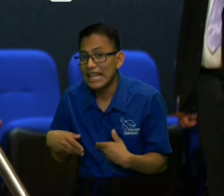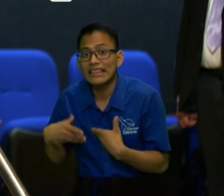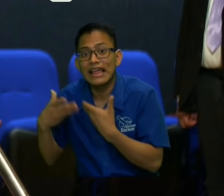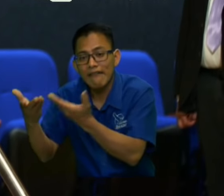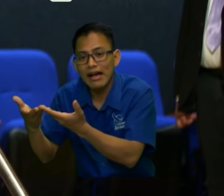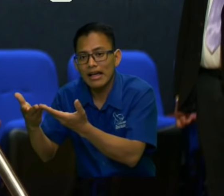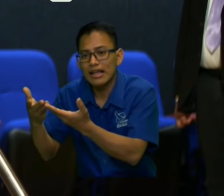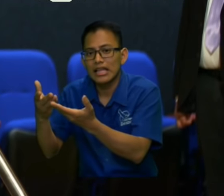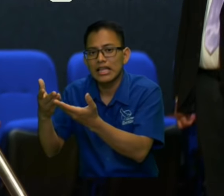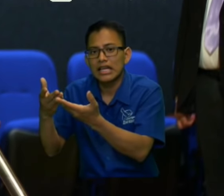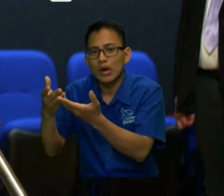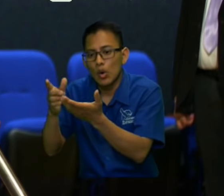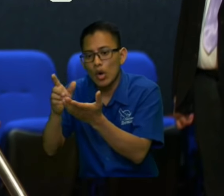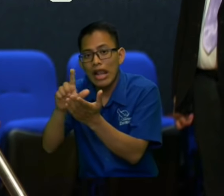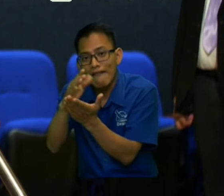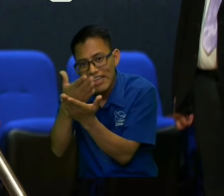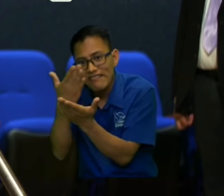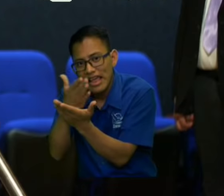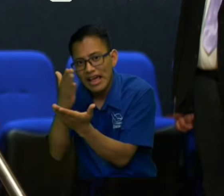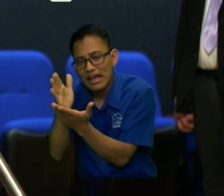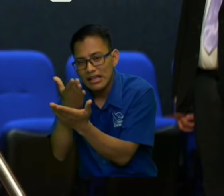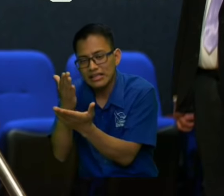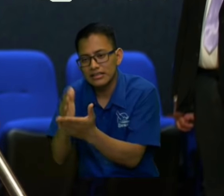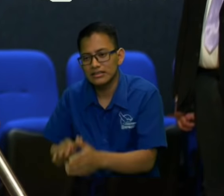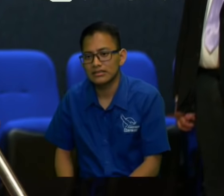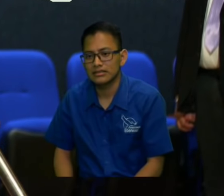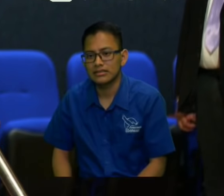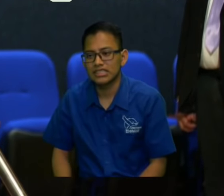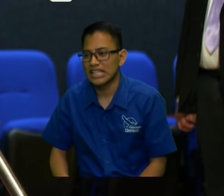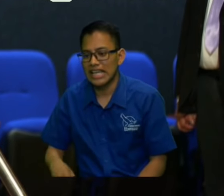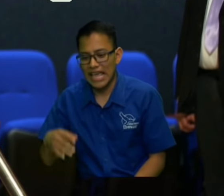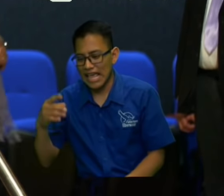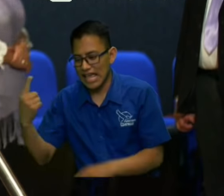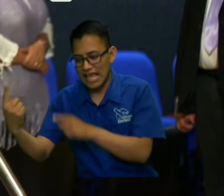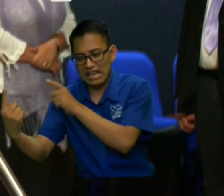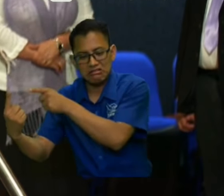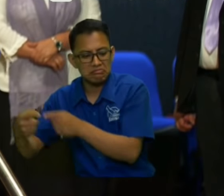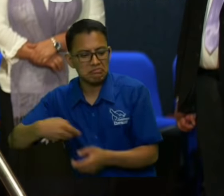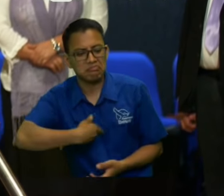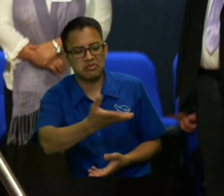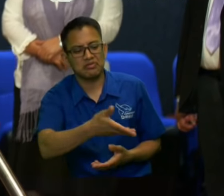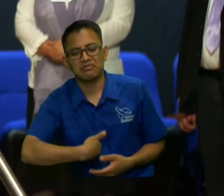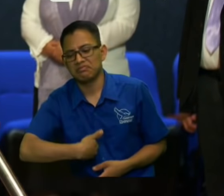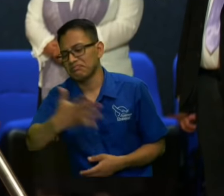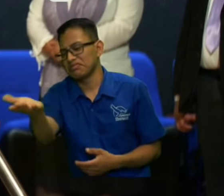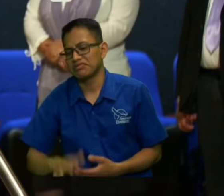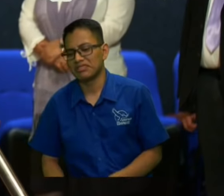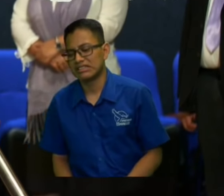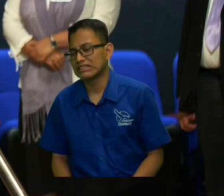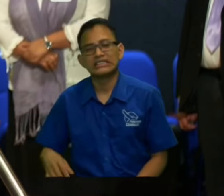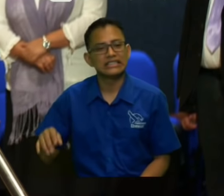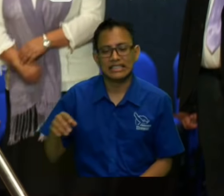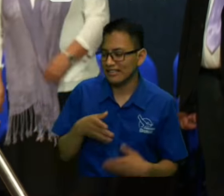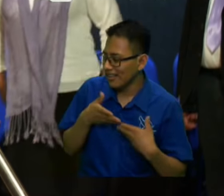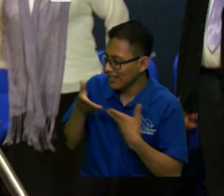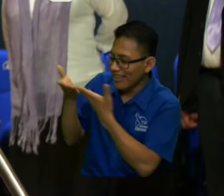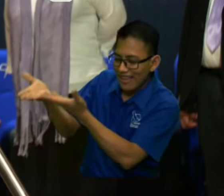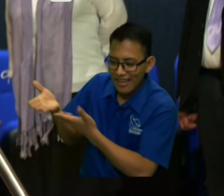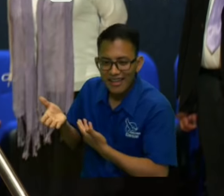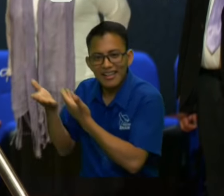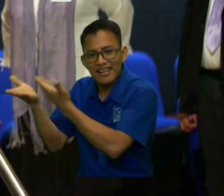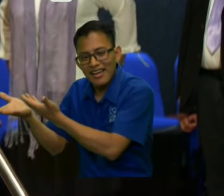Y él levantaba y se lo volvía a poner. Y él lo tiraba y él otro. Hasta que un día el bravo dijo: ¡ay, a leer! Y